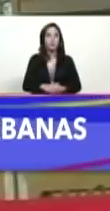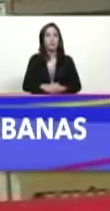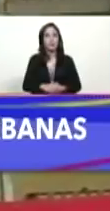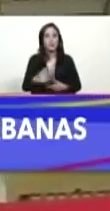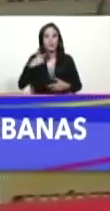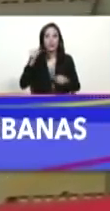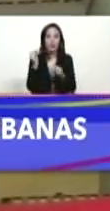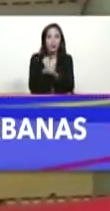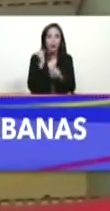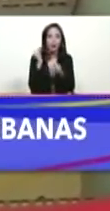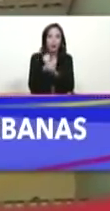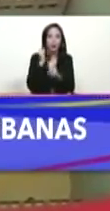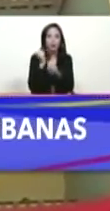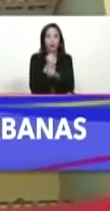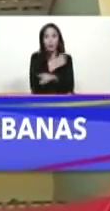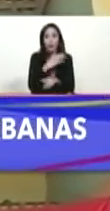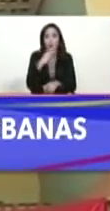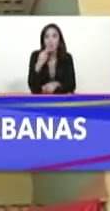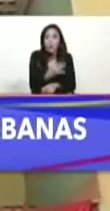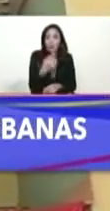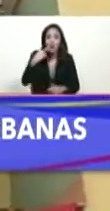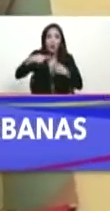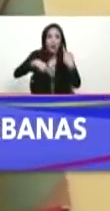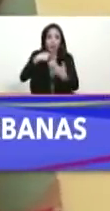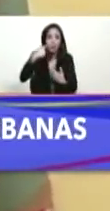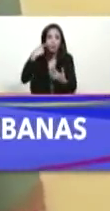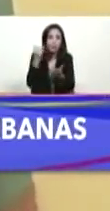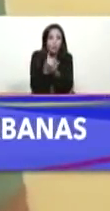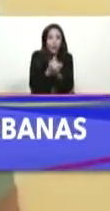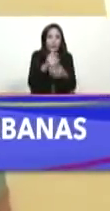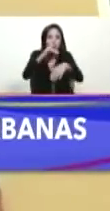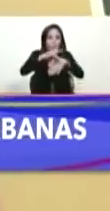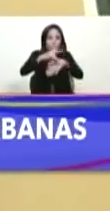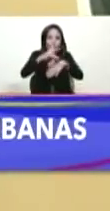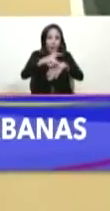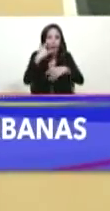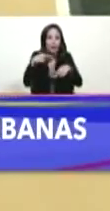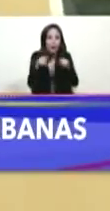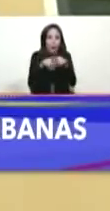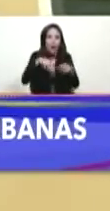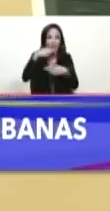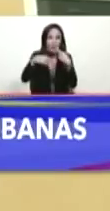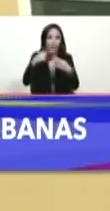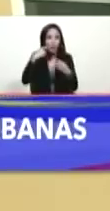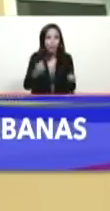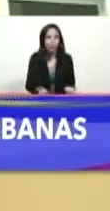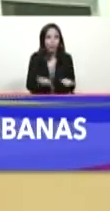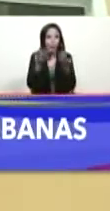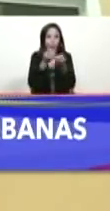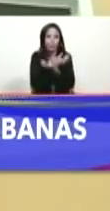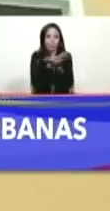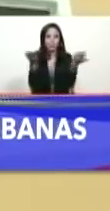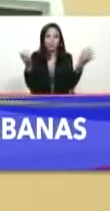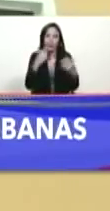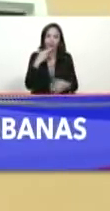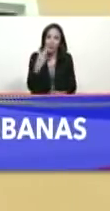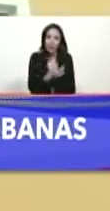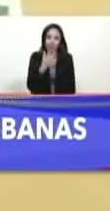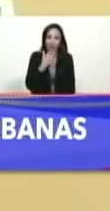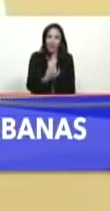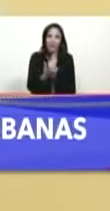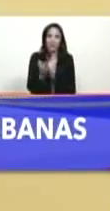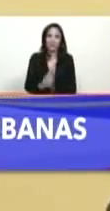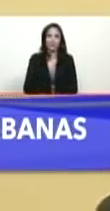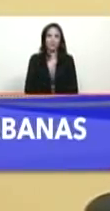haciendo revolución. La revolución es verdadera, la revolución se puede tocar, se puede palmar. Y aquí estamos, hecho realidad,